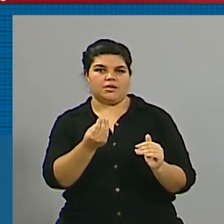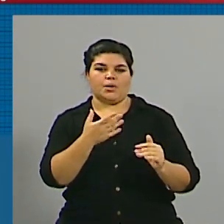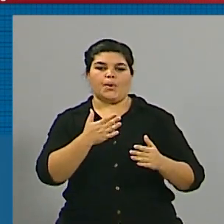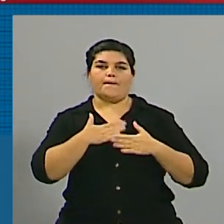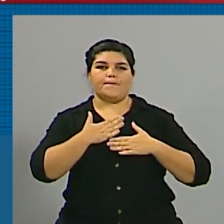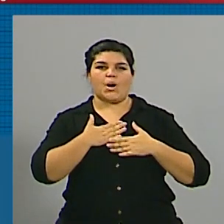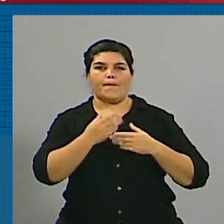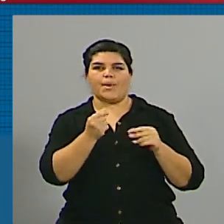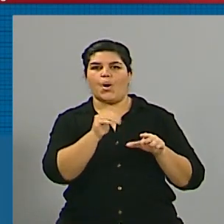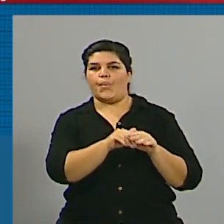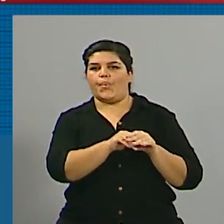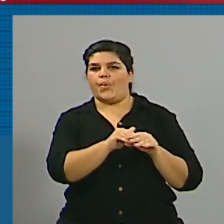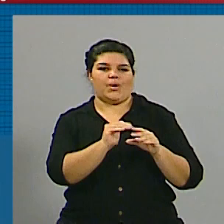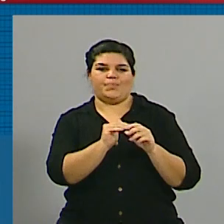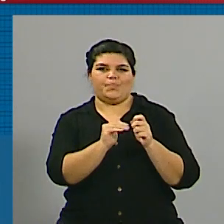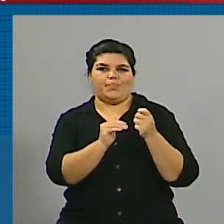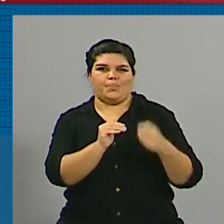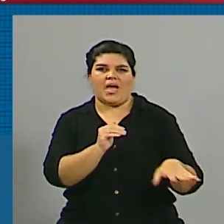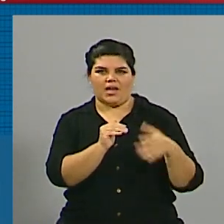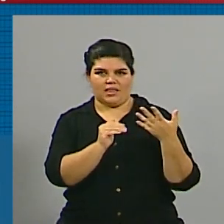adquisitivo o salarios reales más bajos, ¿no?